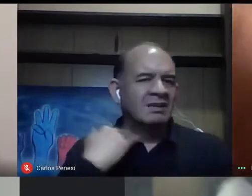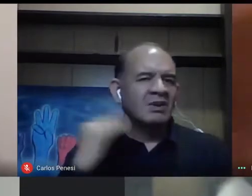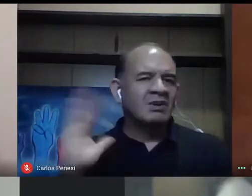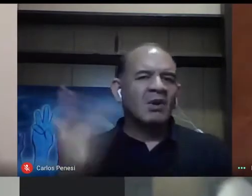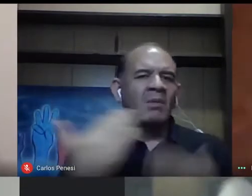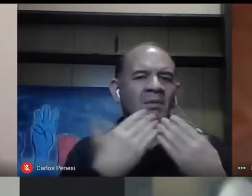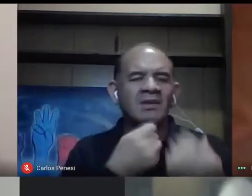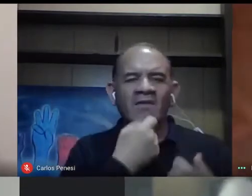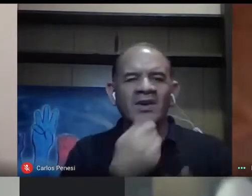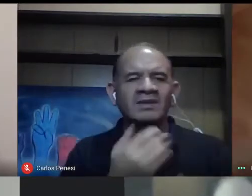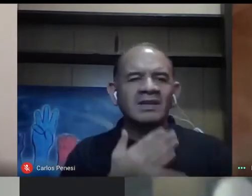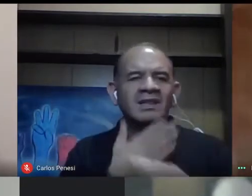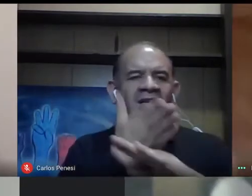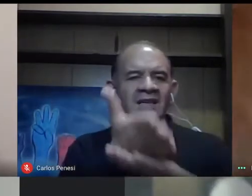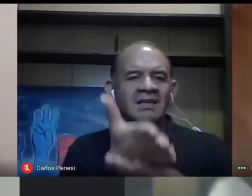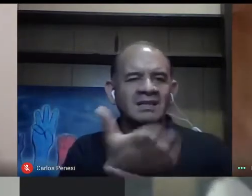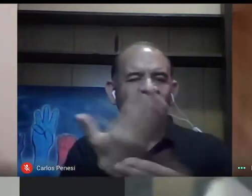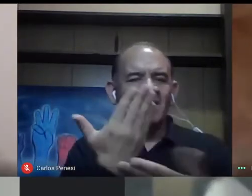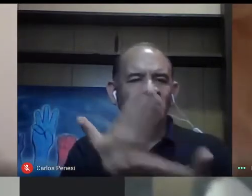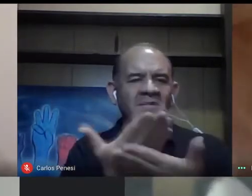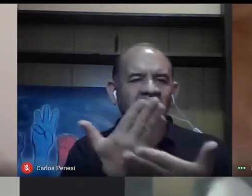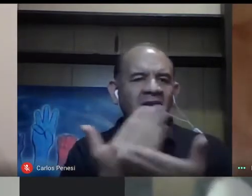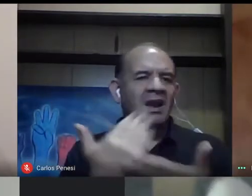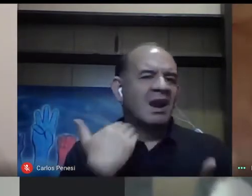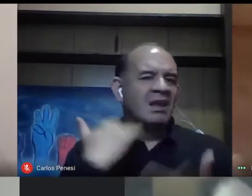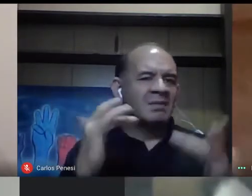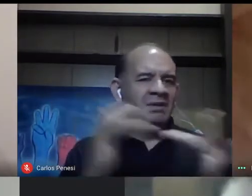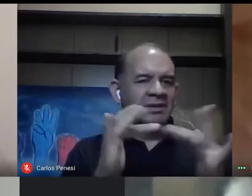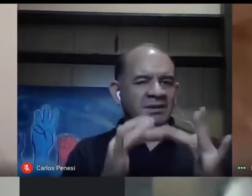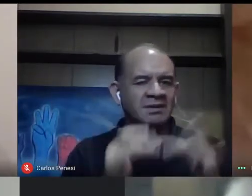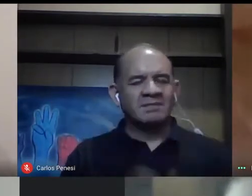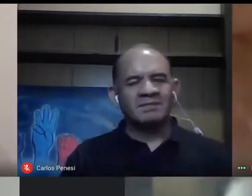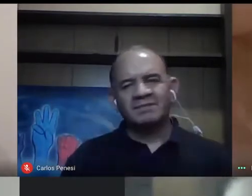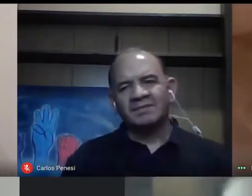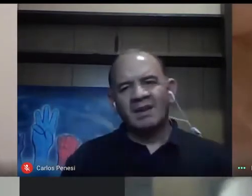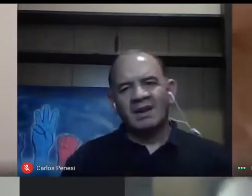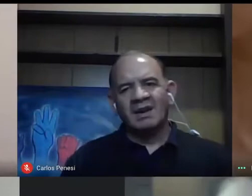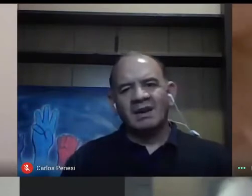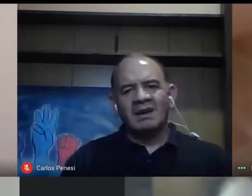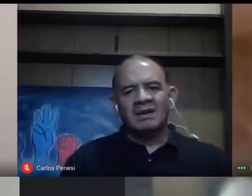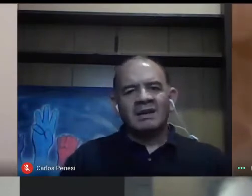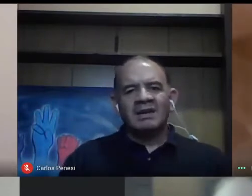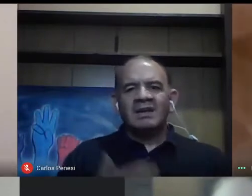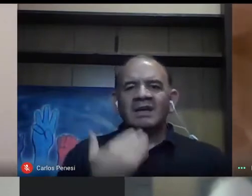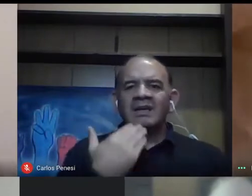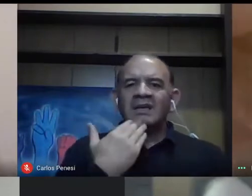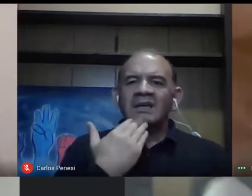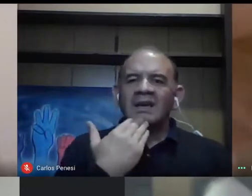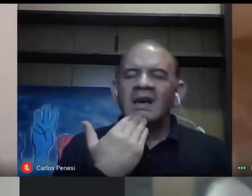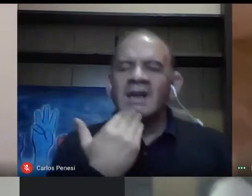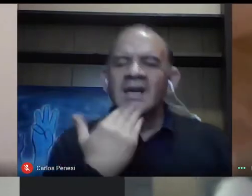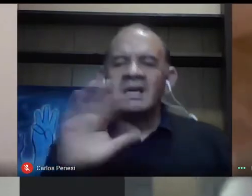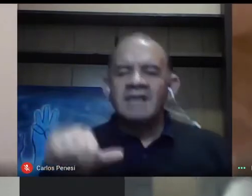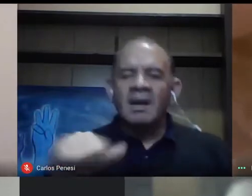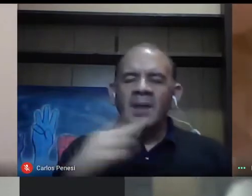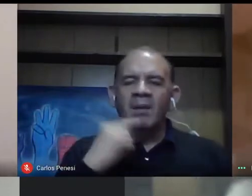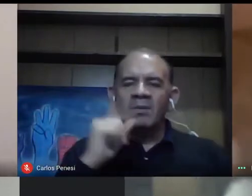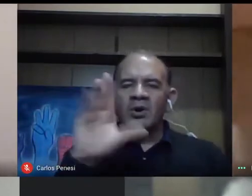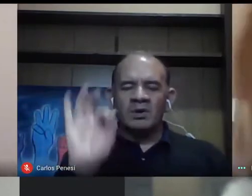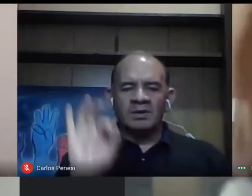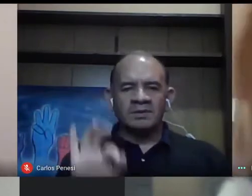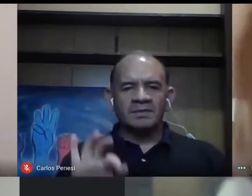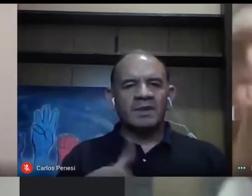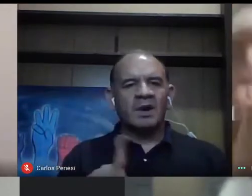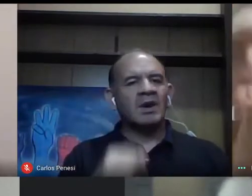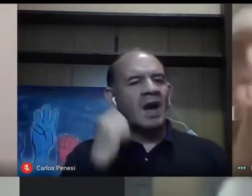libros. Muchas gracias, Pablo, por la aclaración. Y vamos a pasar a una pregunta para Gabriela, y después de esa pregunta